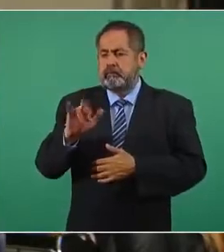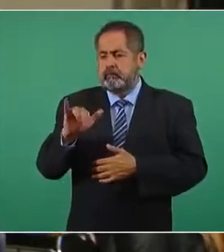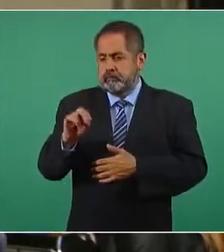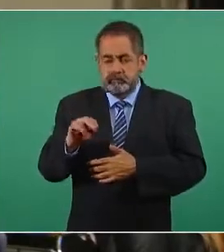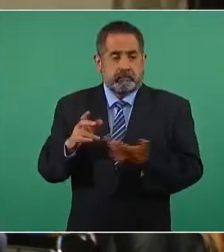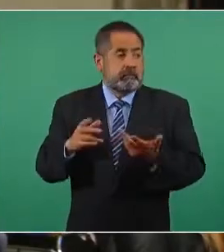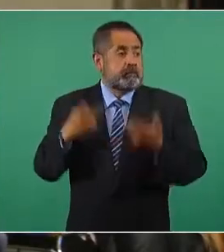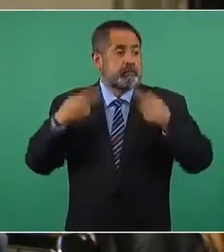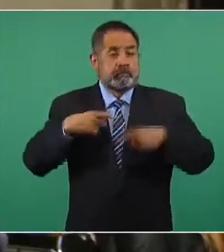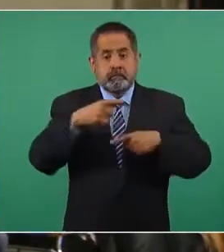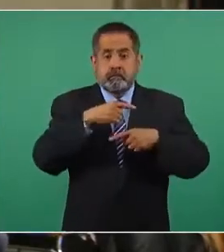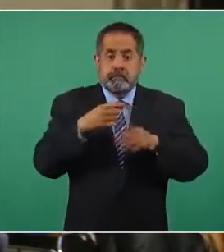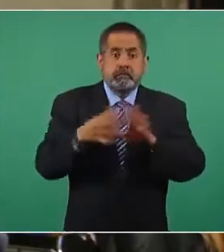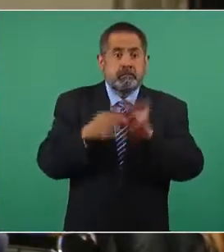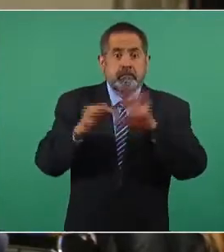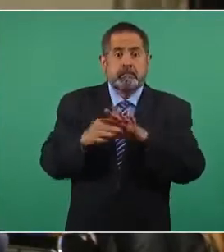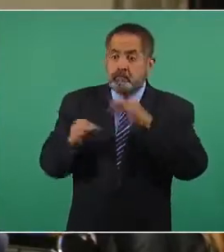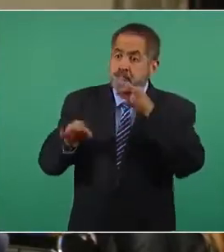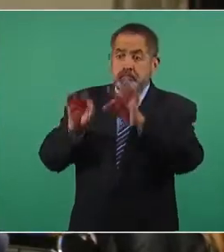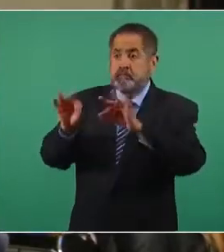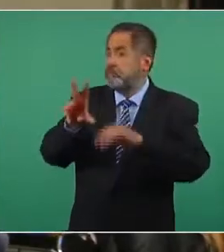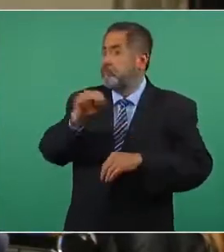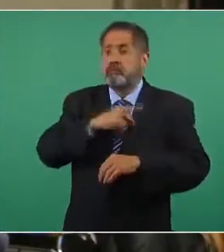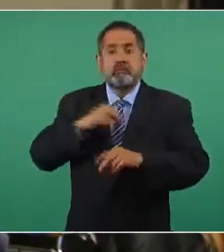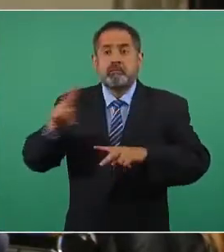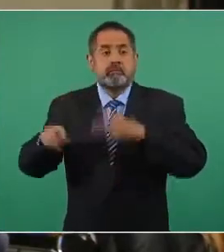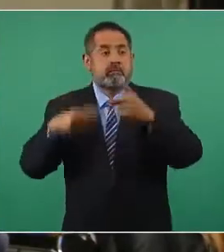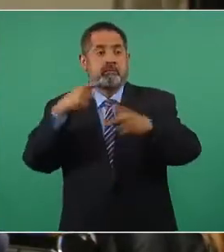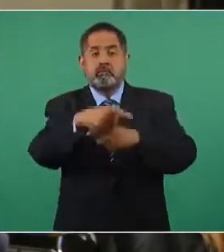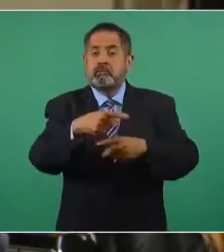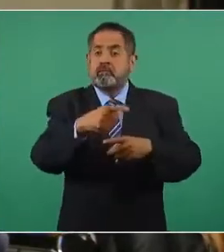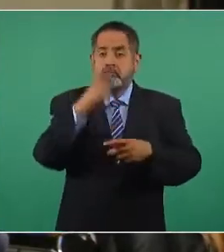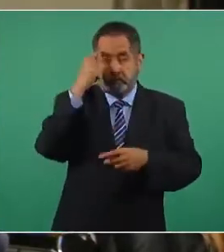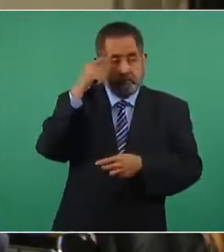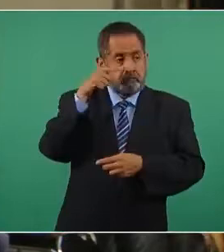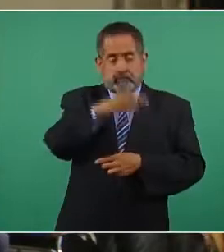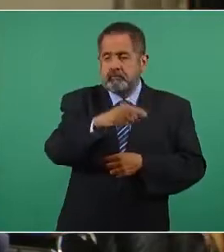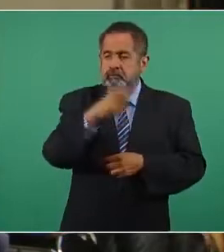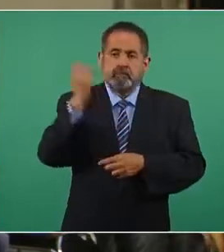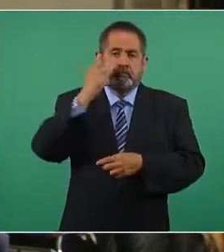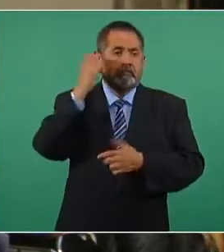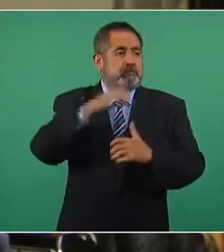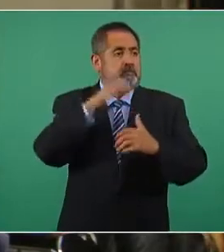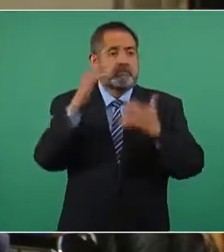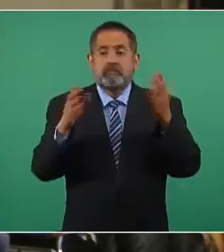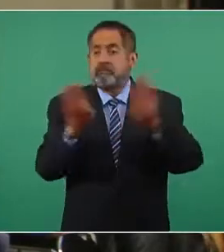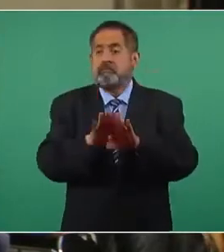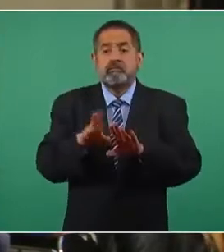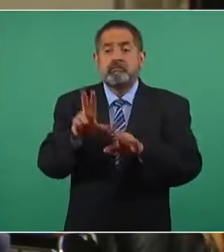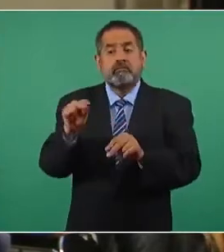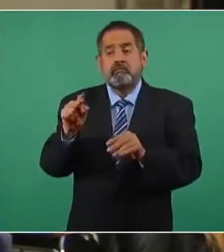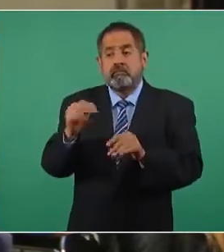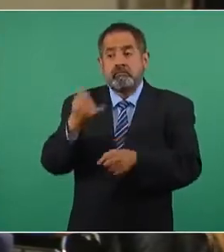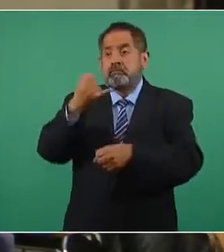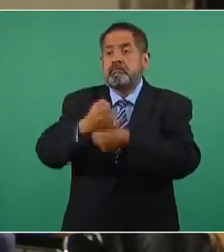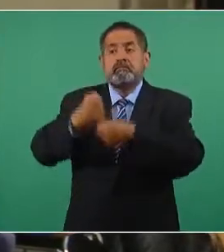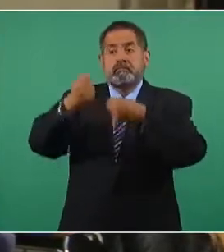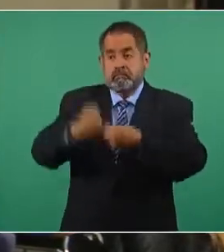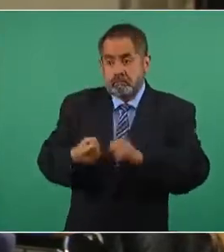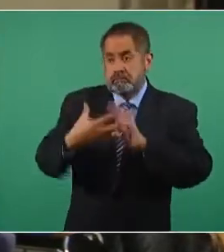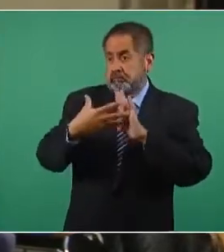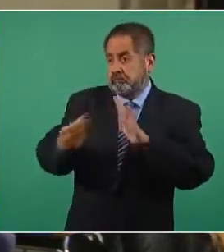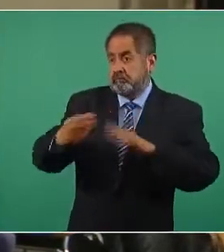de San Luis se les vendió la idea de que no fueran a los actos de cierre de campaña porque había una situación de inseguridad